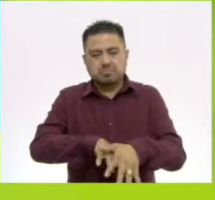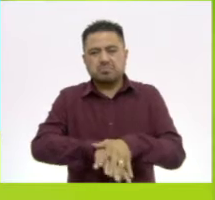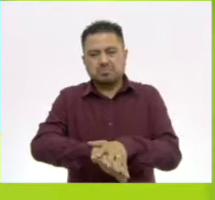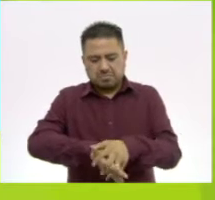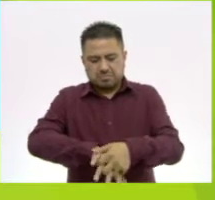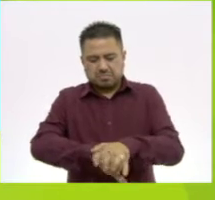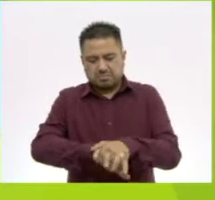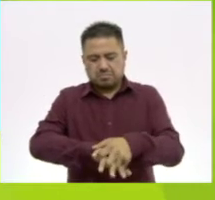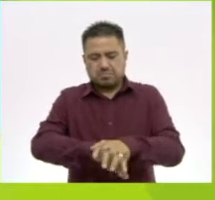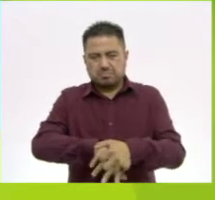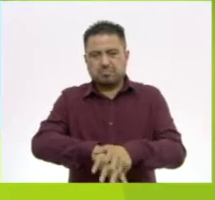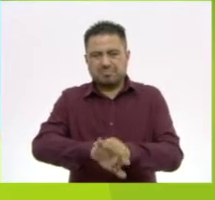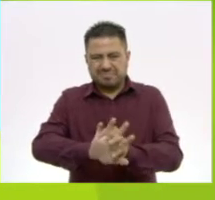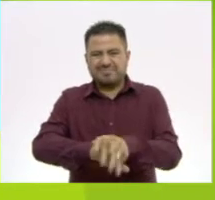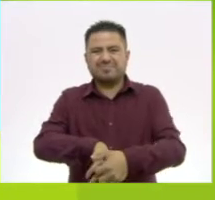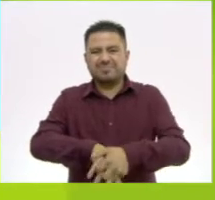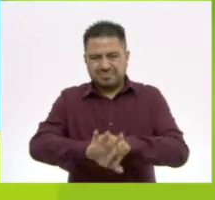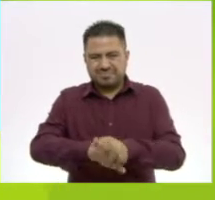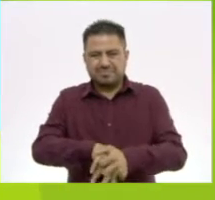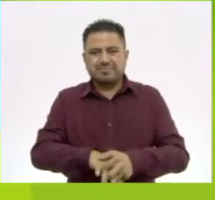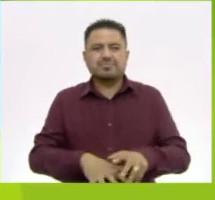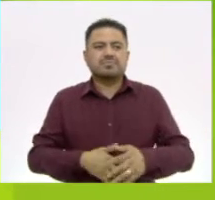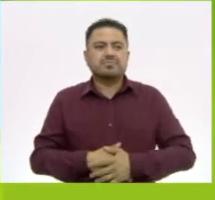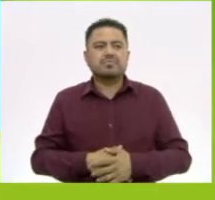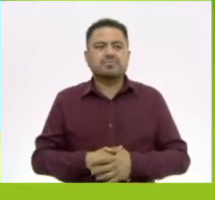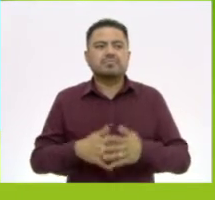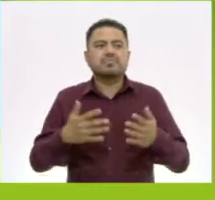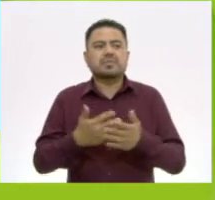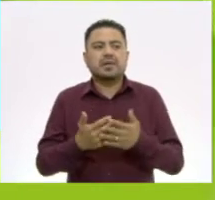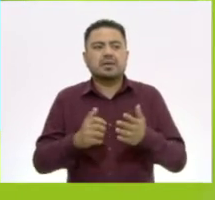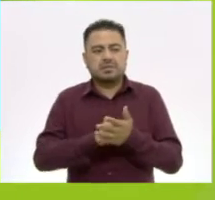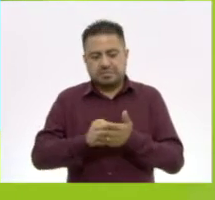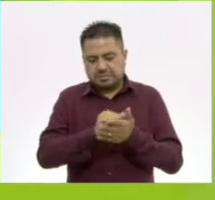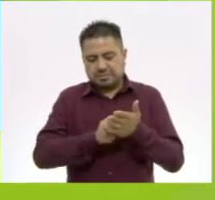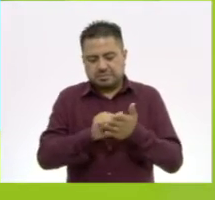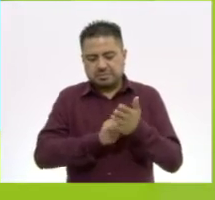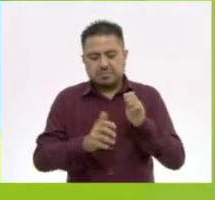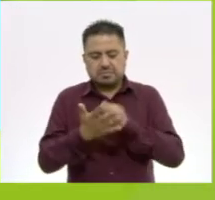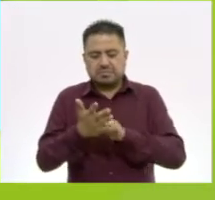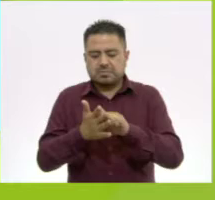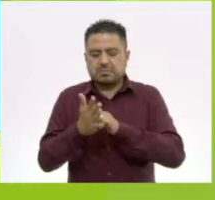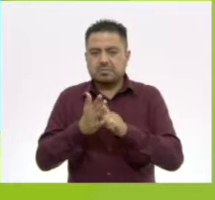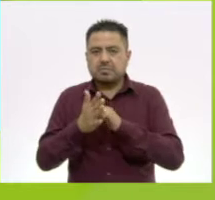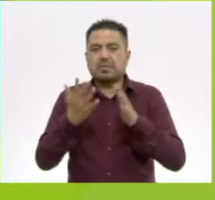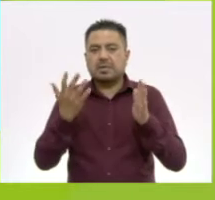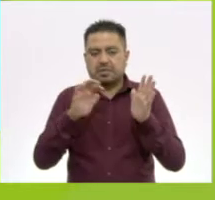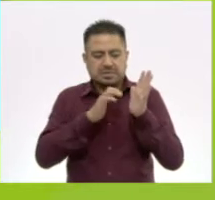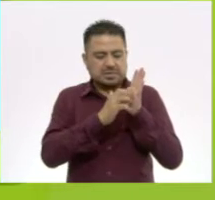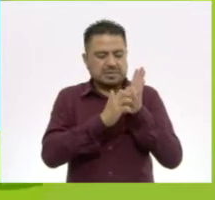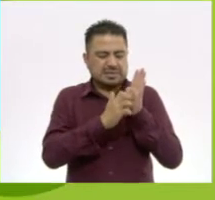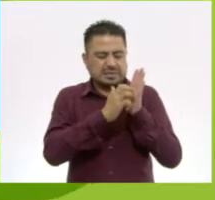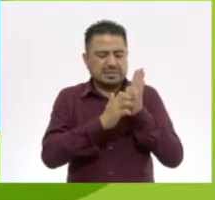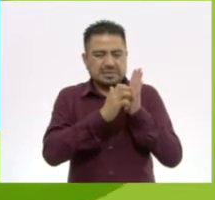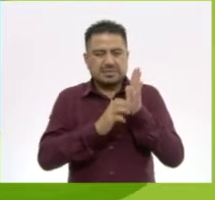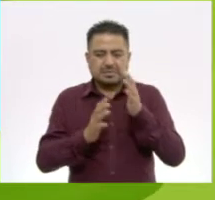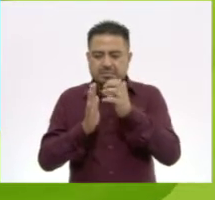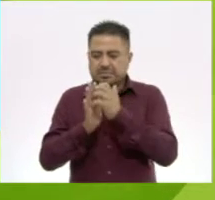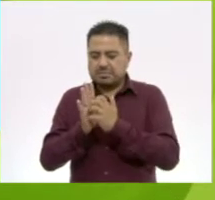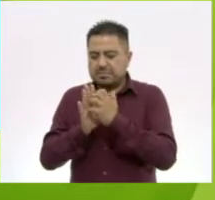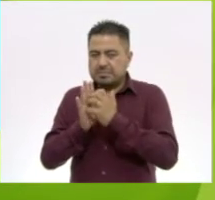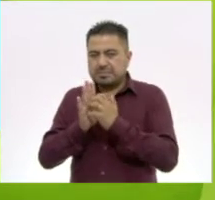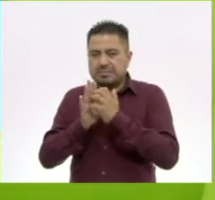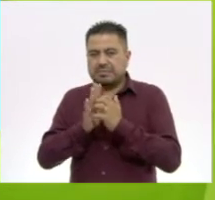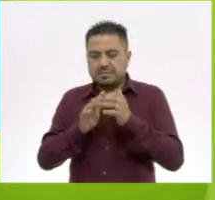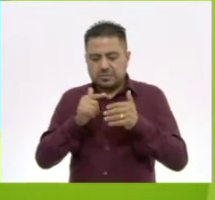repite lo mismo con la otra mano y frota los dedos ahora es como que rasguñada palmas de tus manos